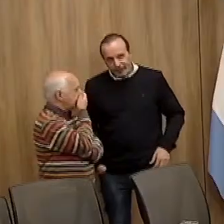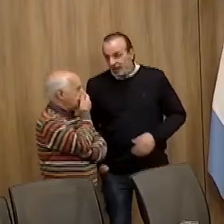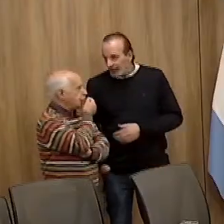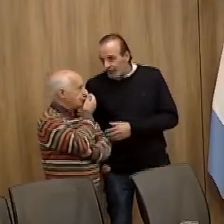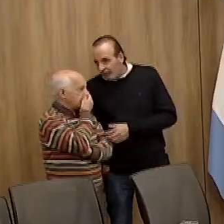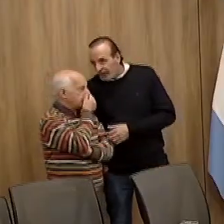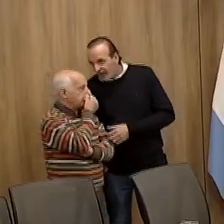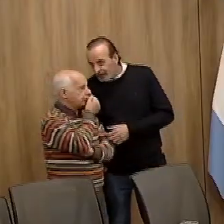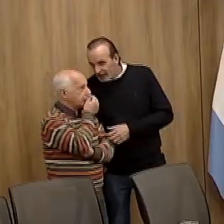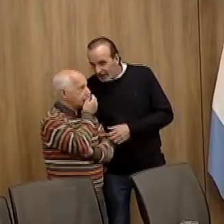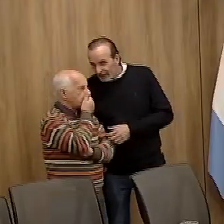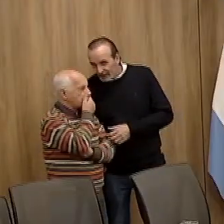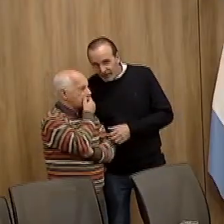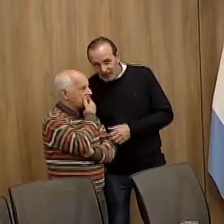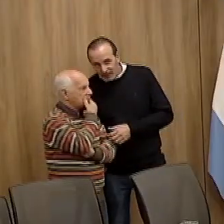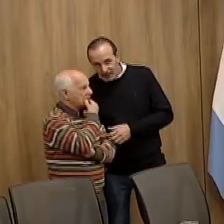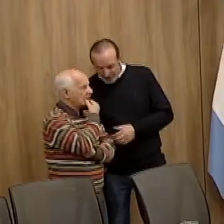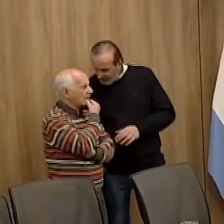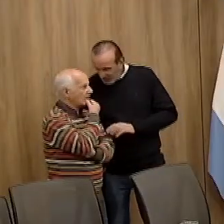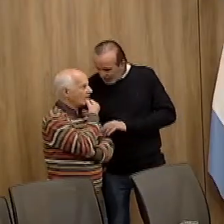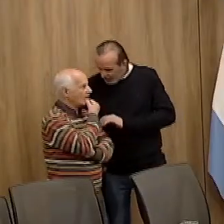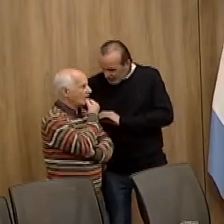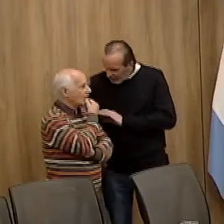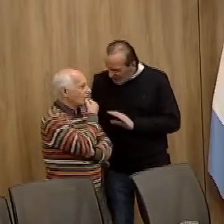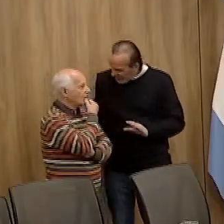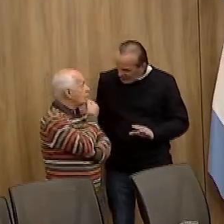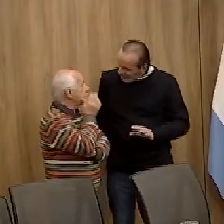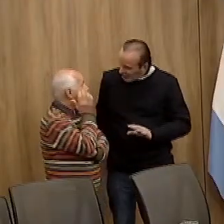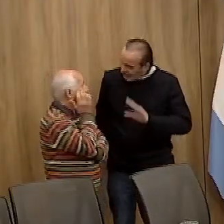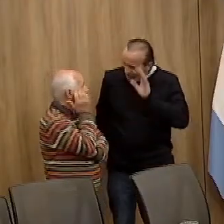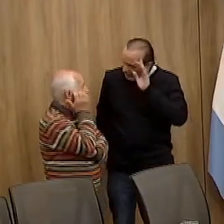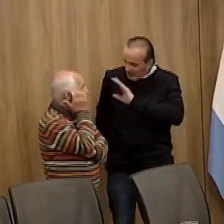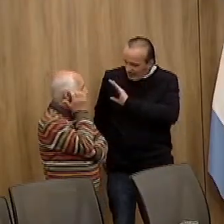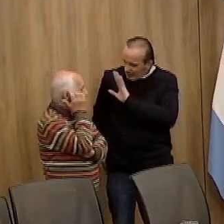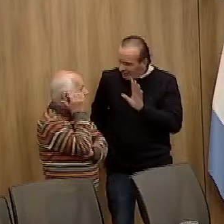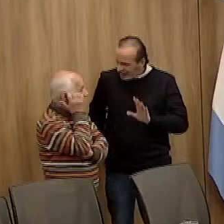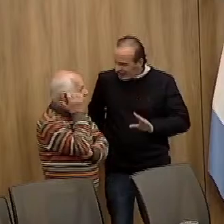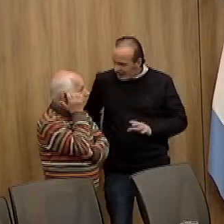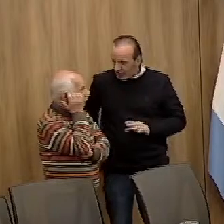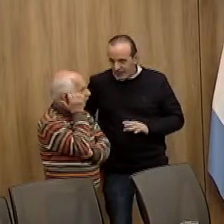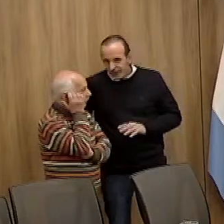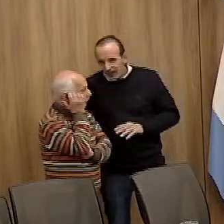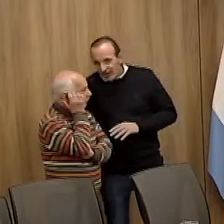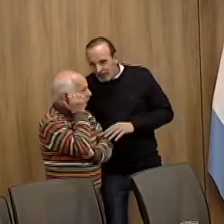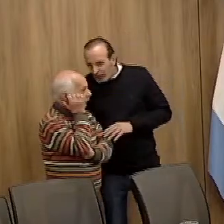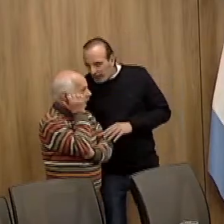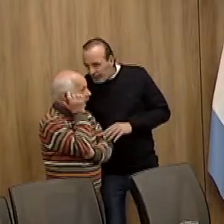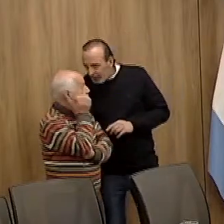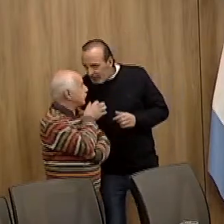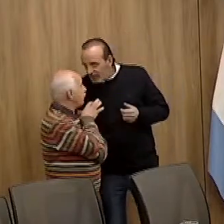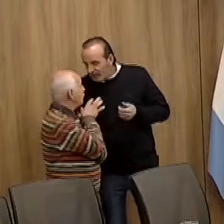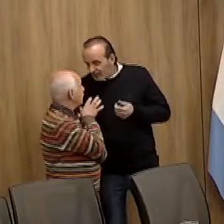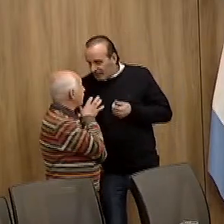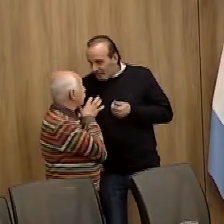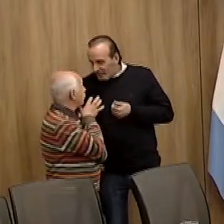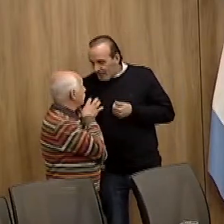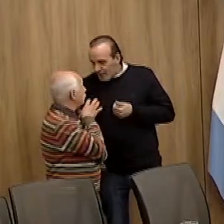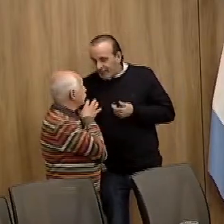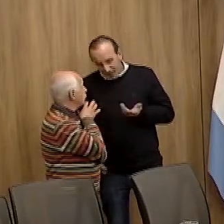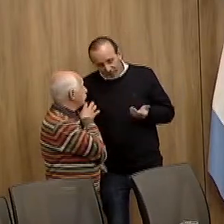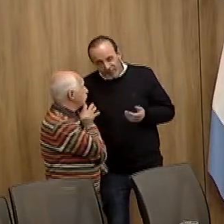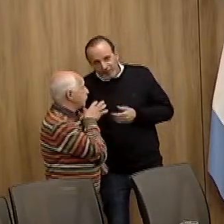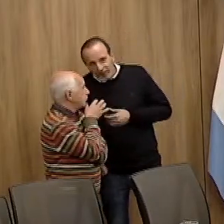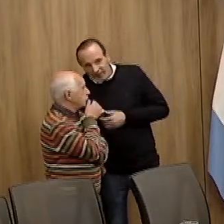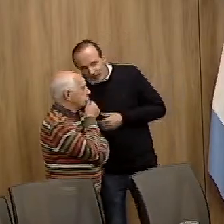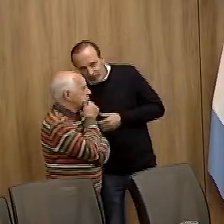Alfonsín. Exacto. Y después tuviste a Gil Domínguez que dijo, la verdad, reformar el número no es la solución,